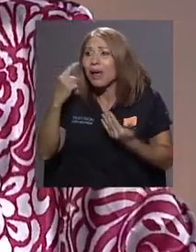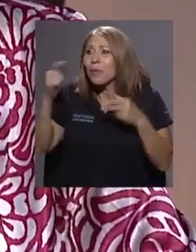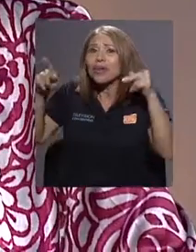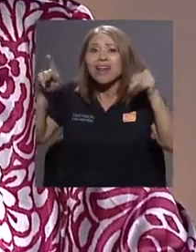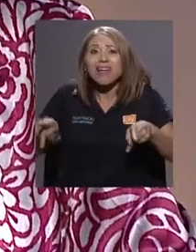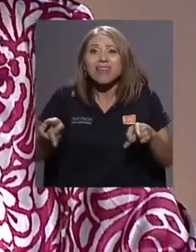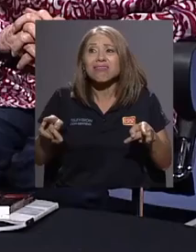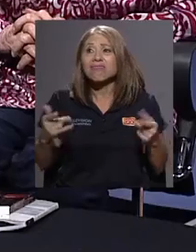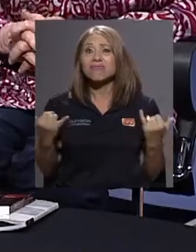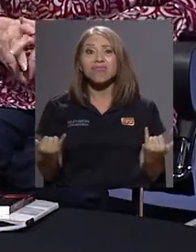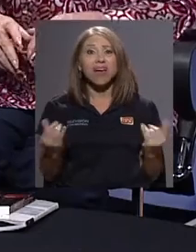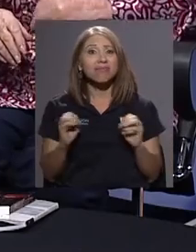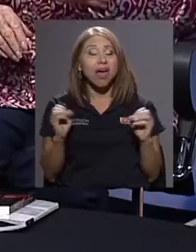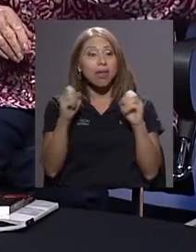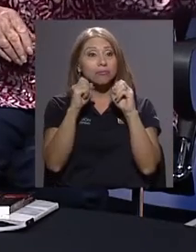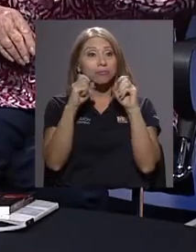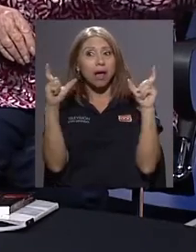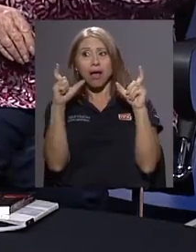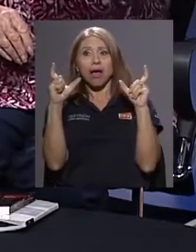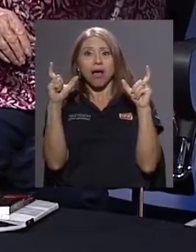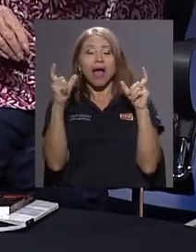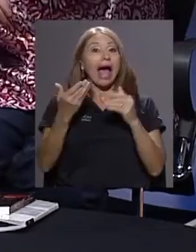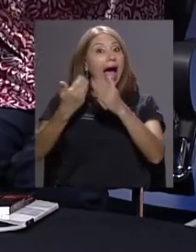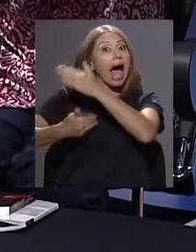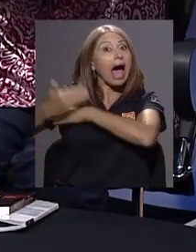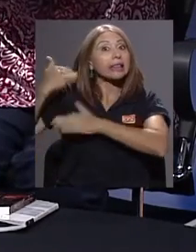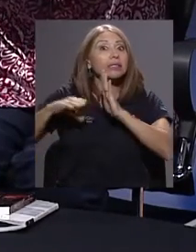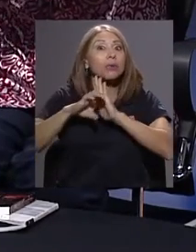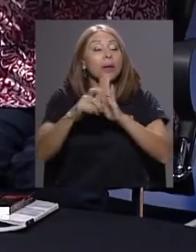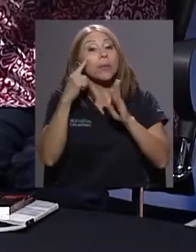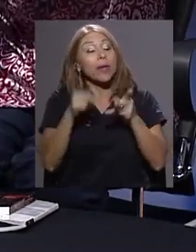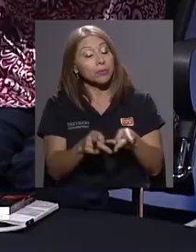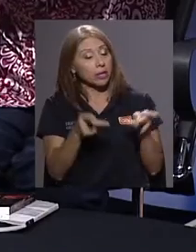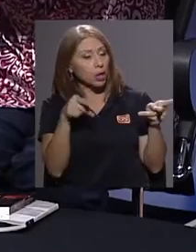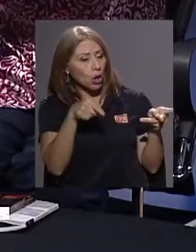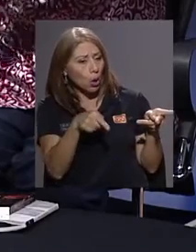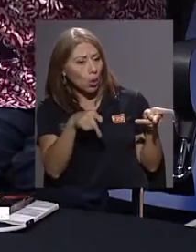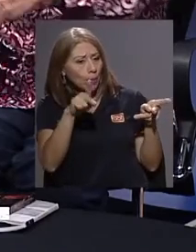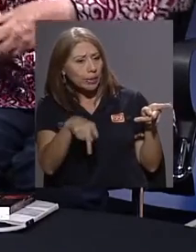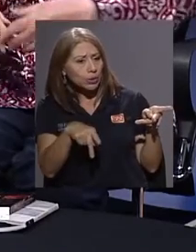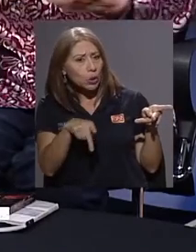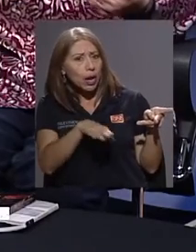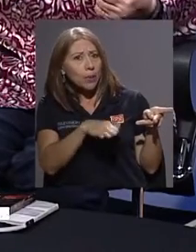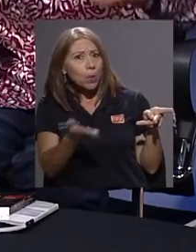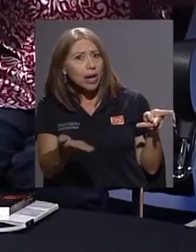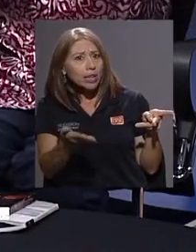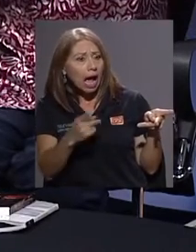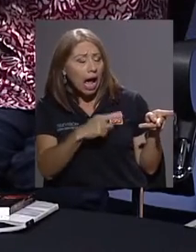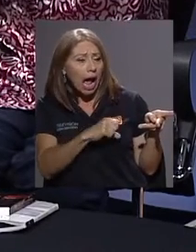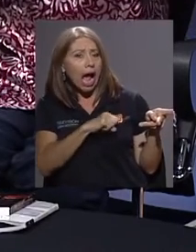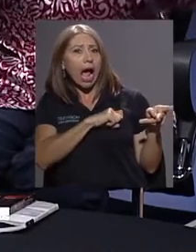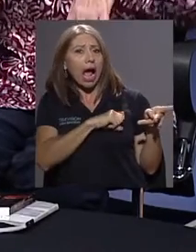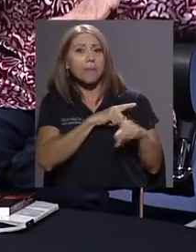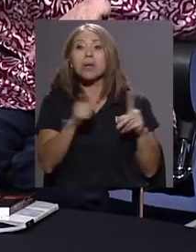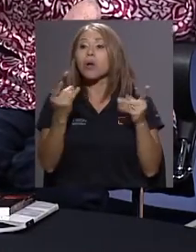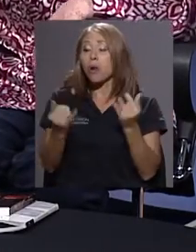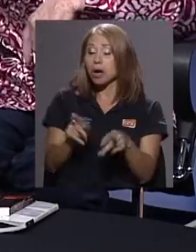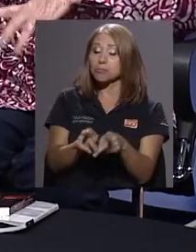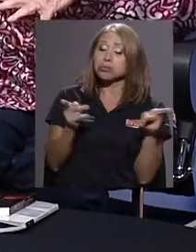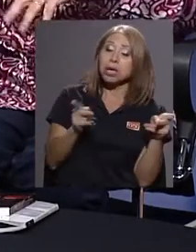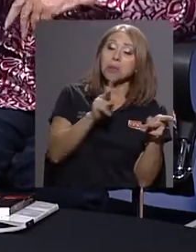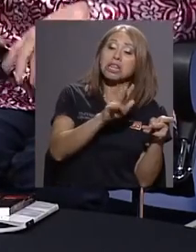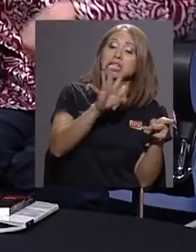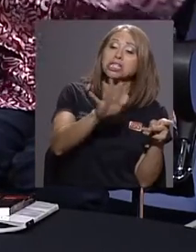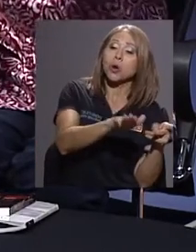capacidad de asombro y antes veíamos muerte en el periódico un muerto está acá y ahorita es 25 muertos por acá